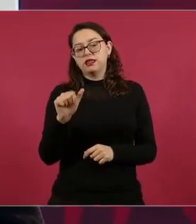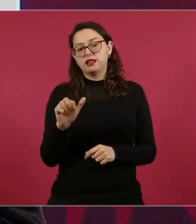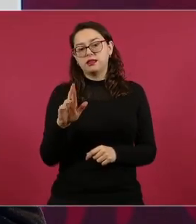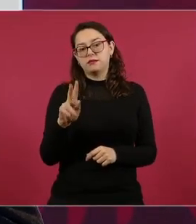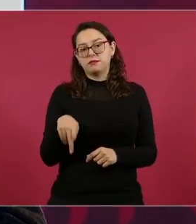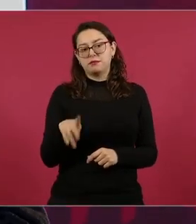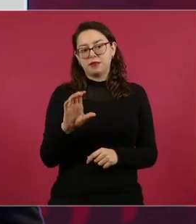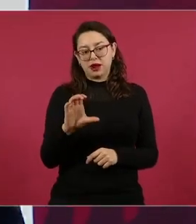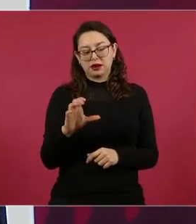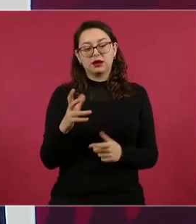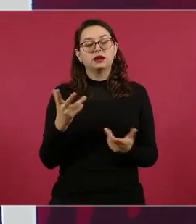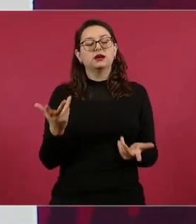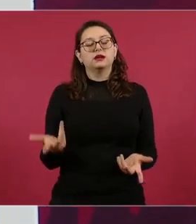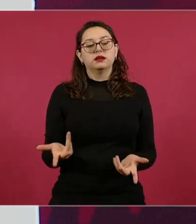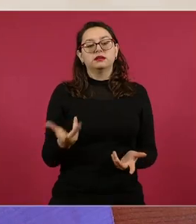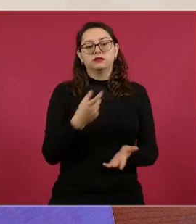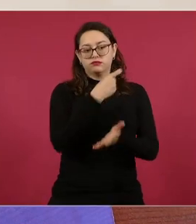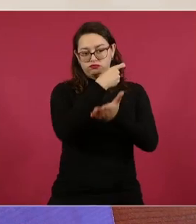está operando